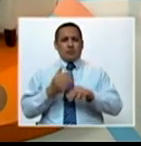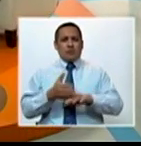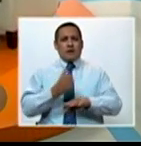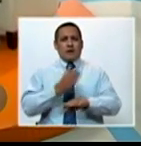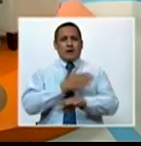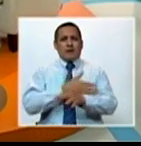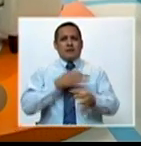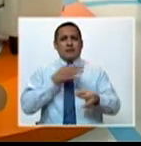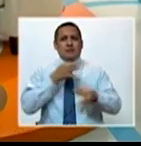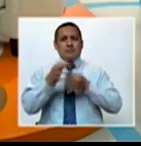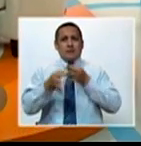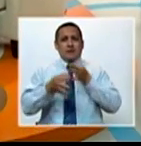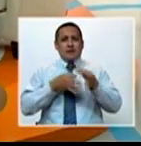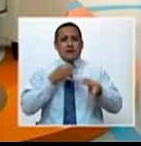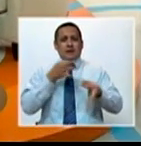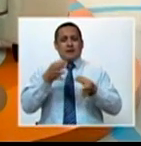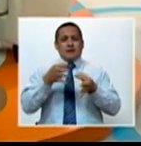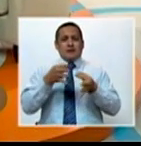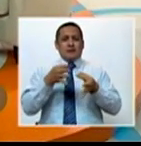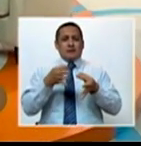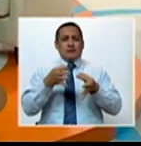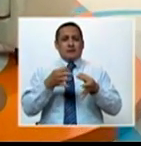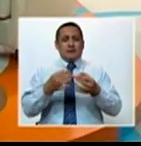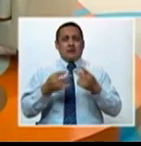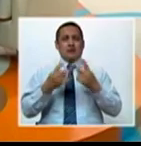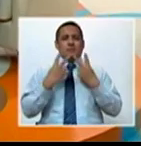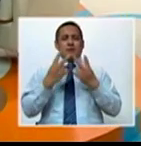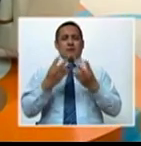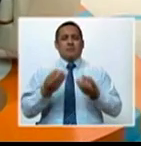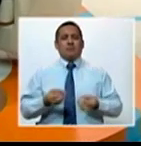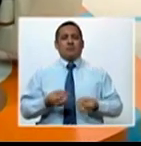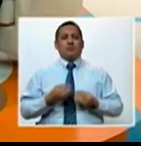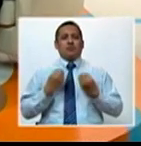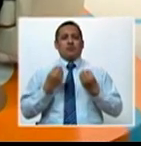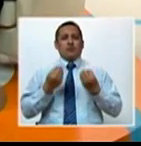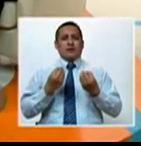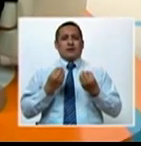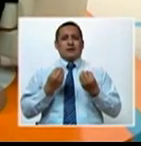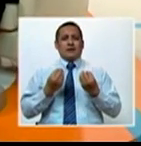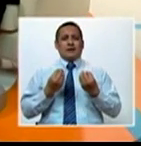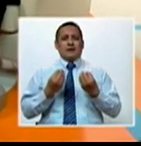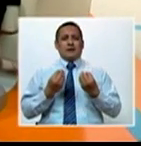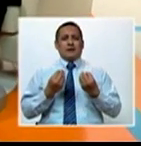el por qué no se debe